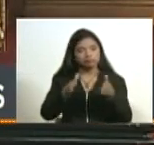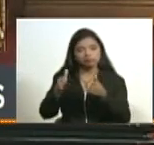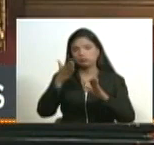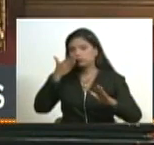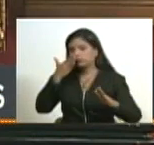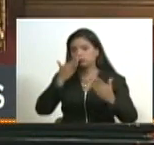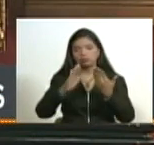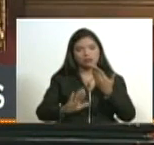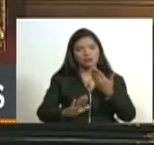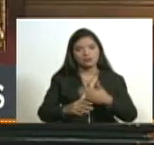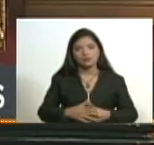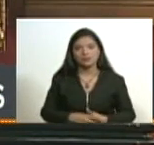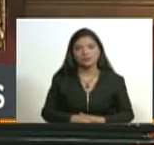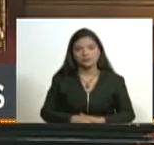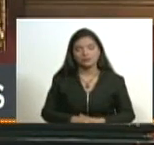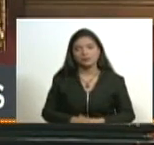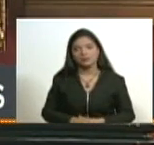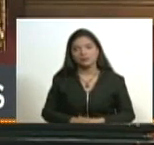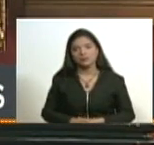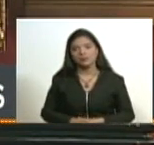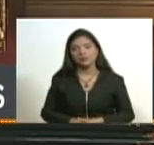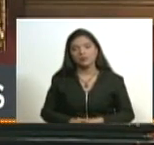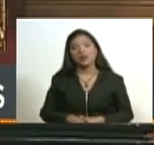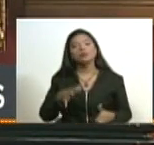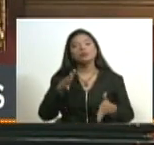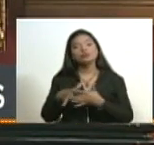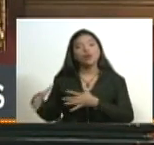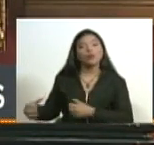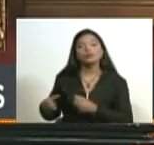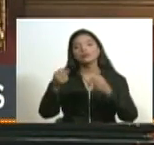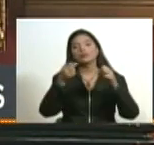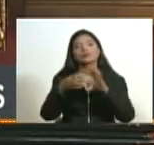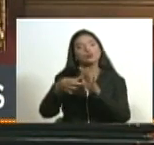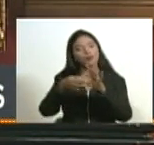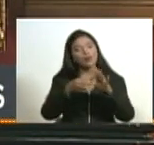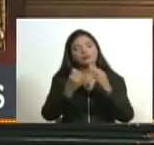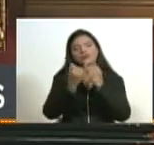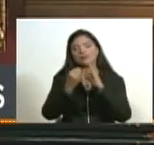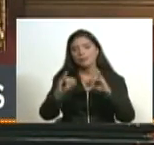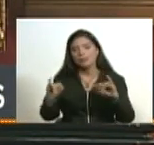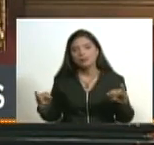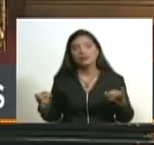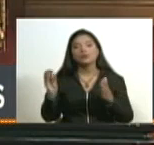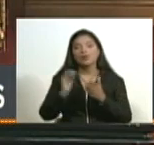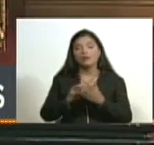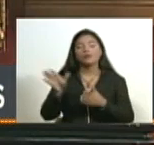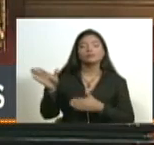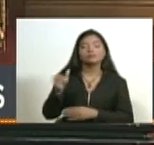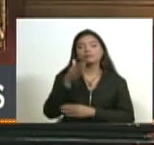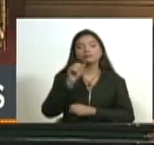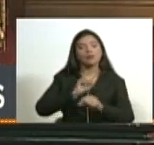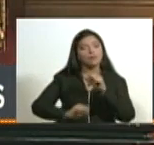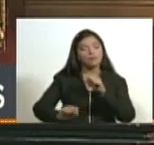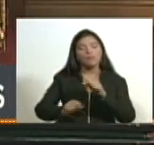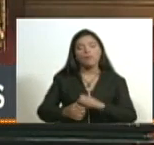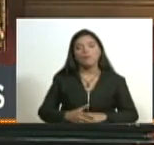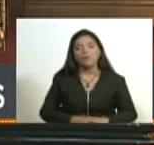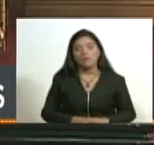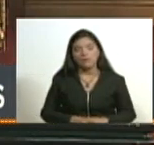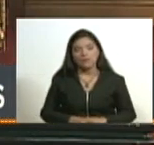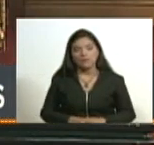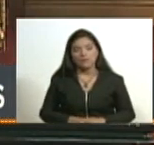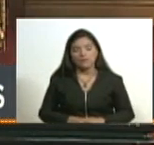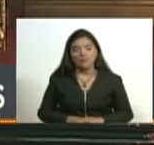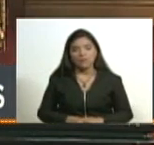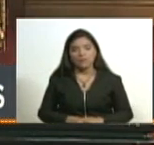irreversible en cuanto a la conquista de soberanía e independencia, retoma de las banderas antineoliberales,